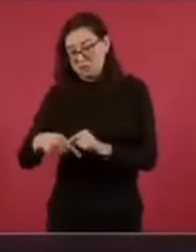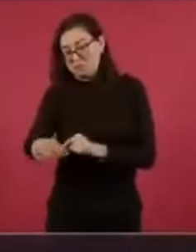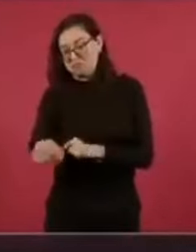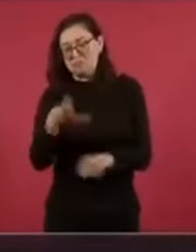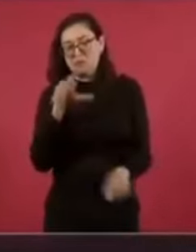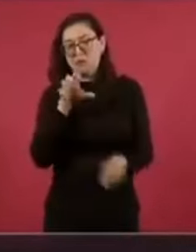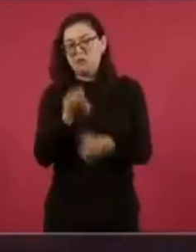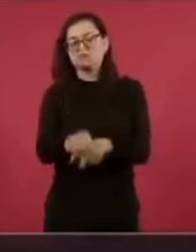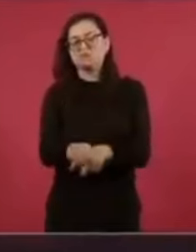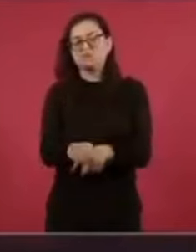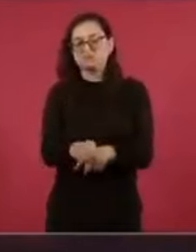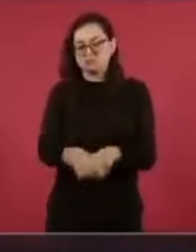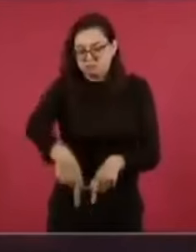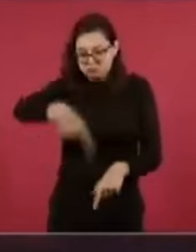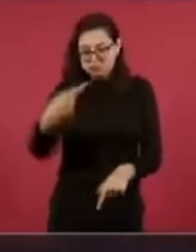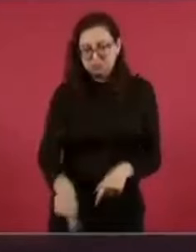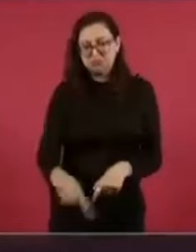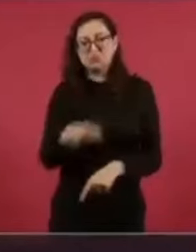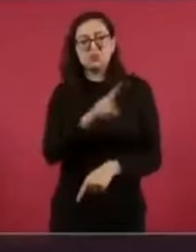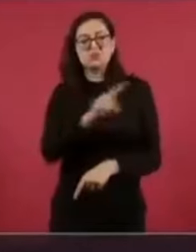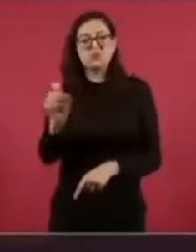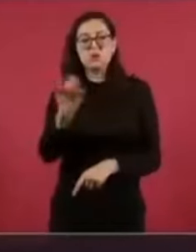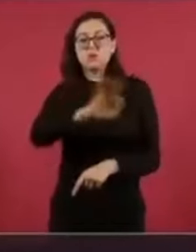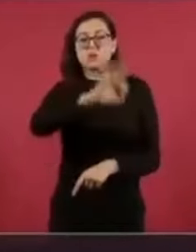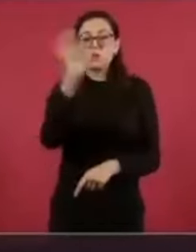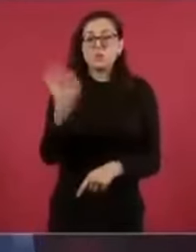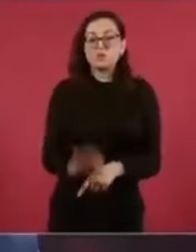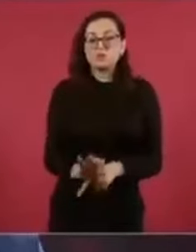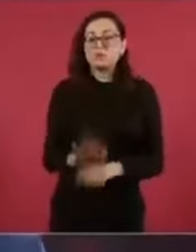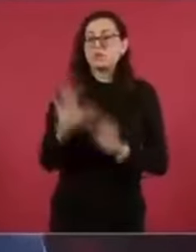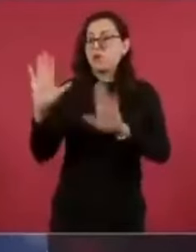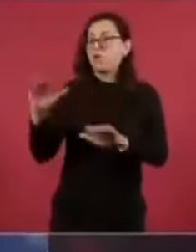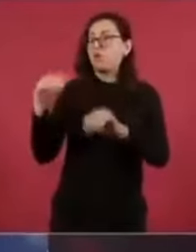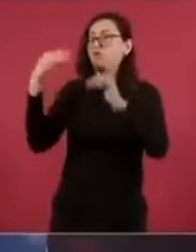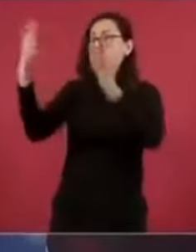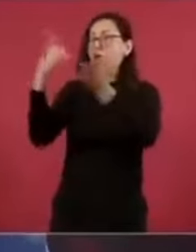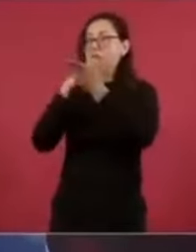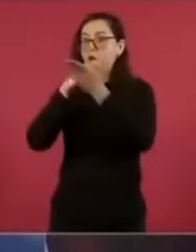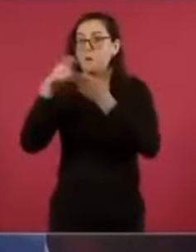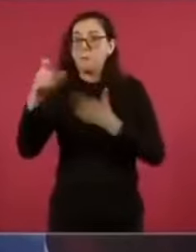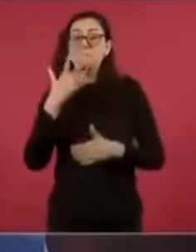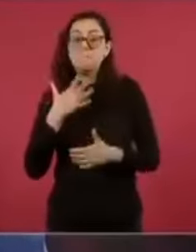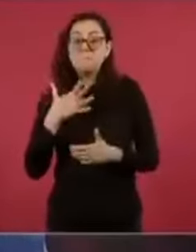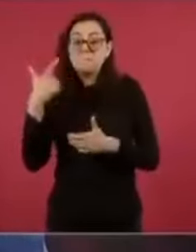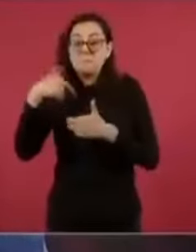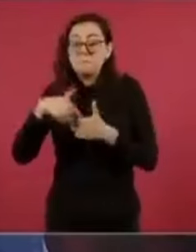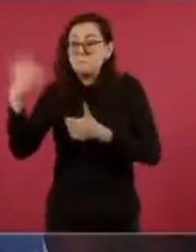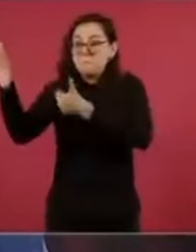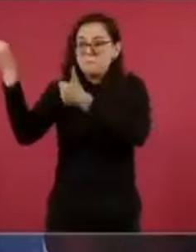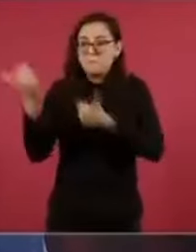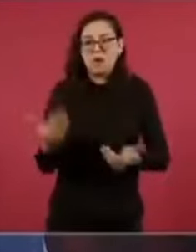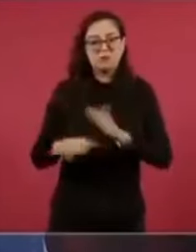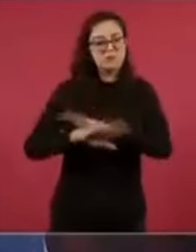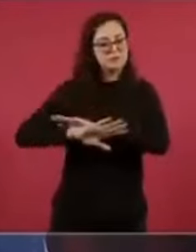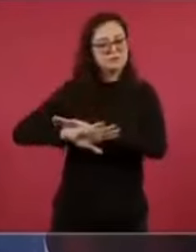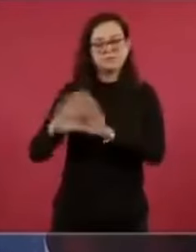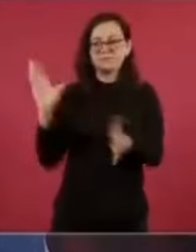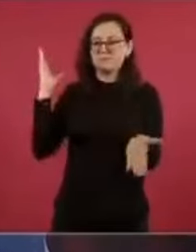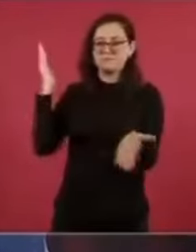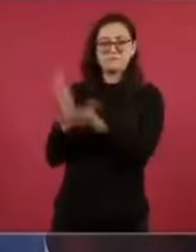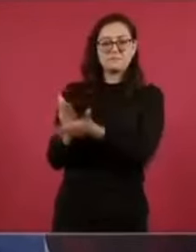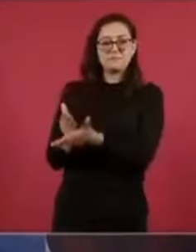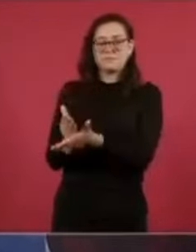olvidemos suscribirnos dar me gusta comentar y compartir este video para difundir este mensaje de Independencia energética y